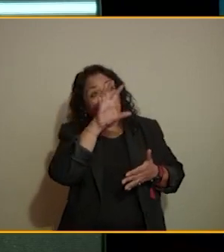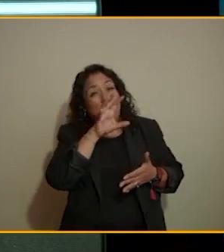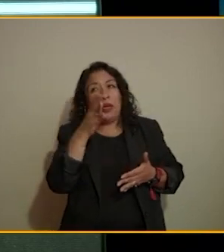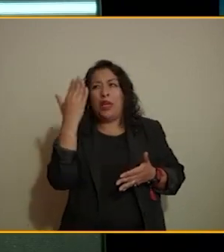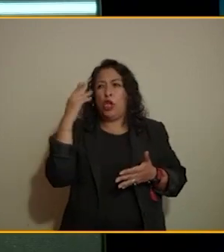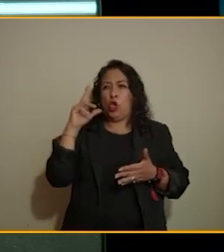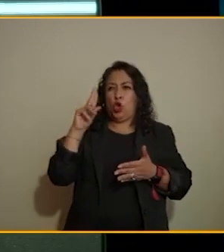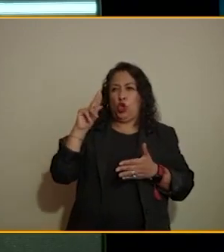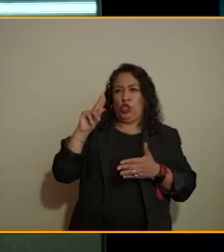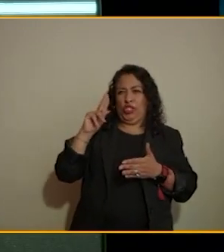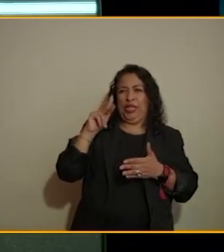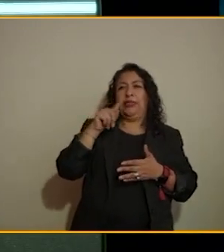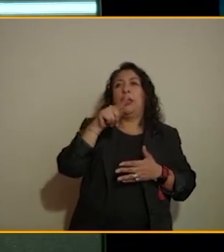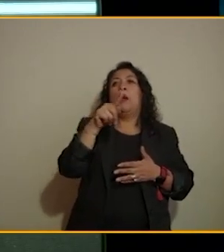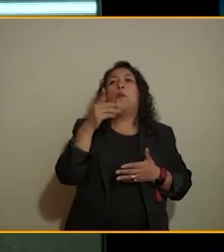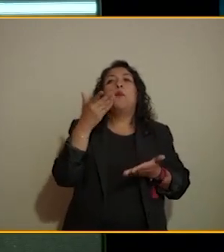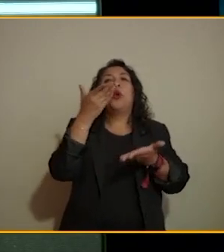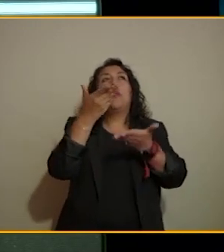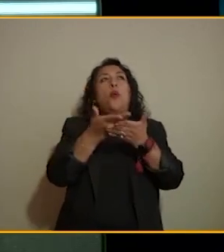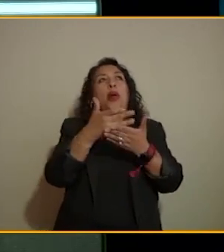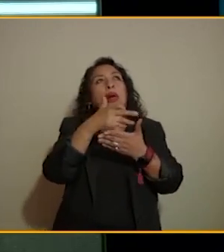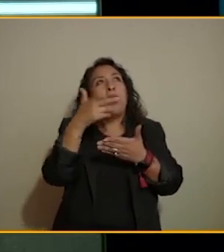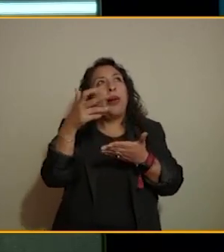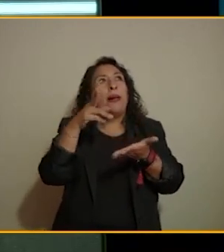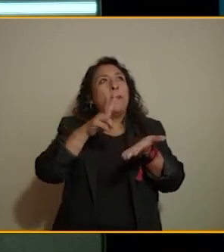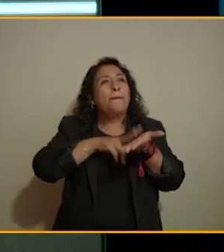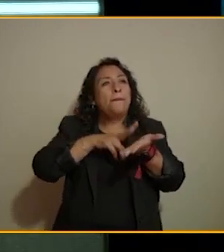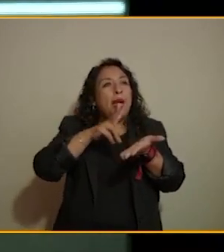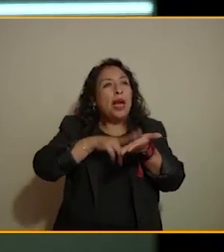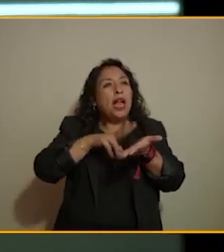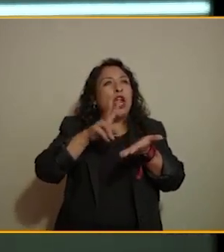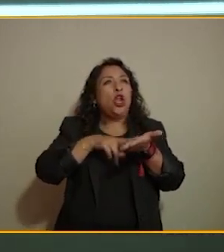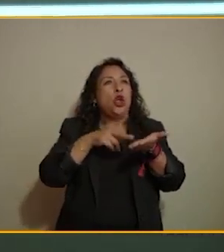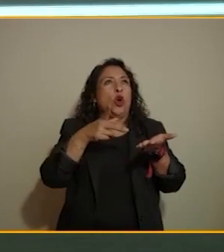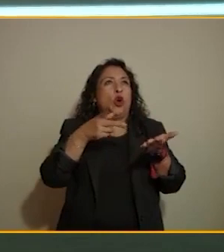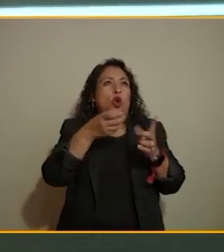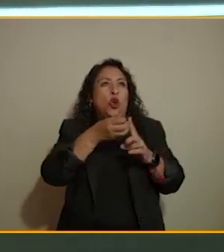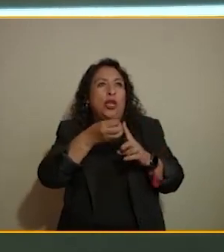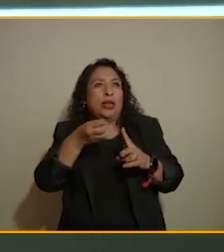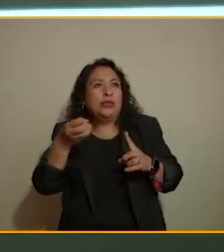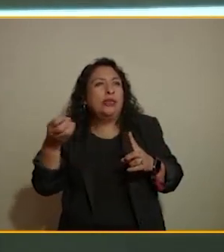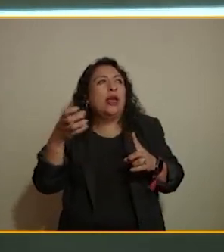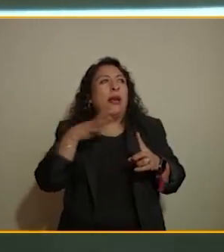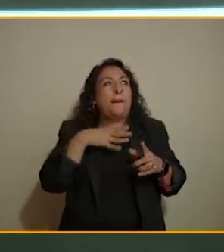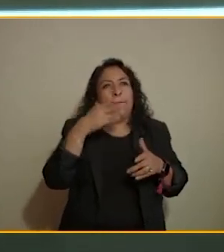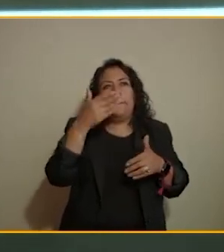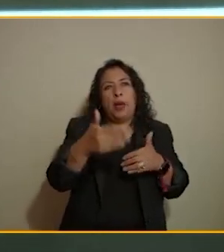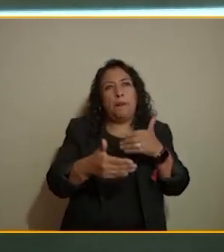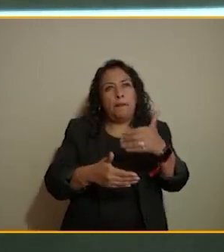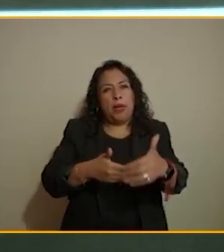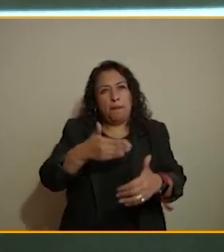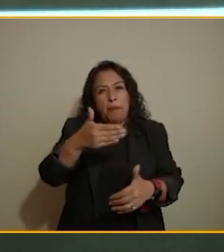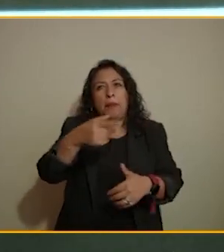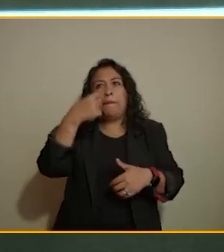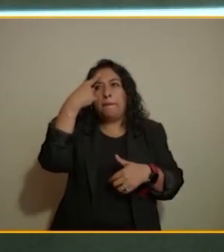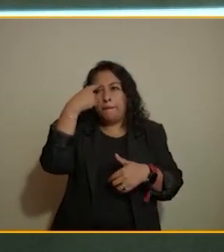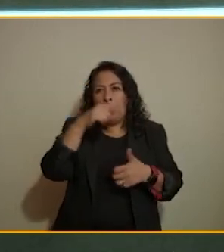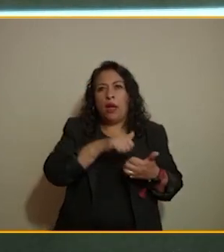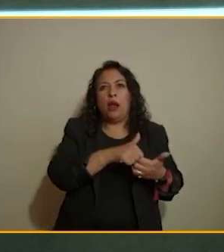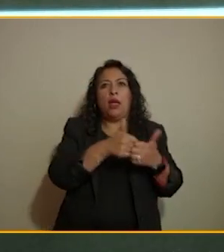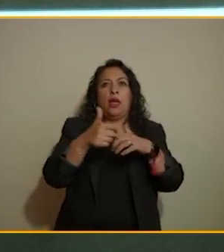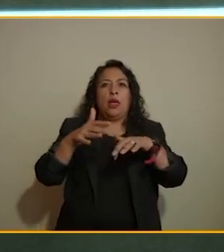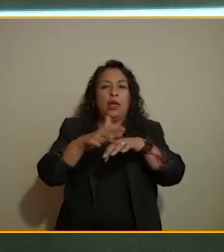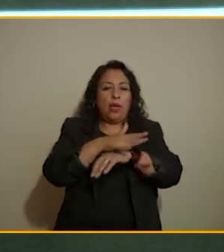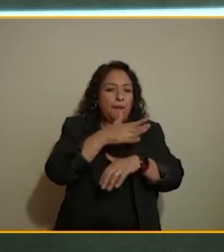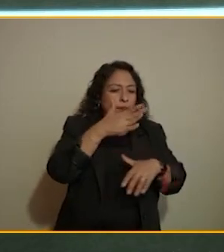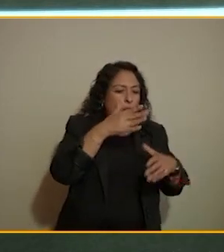Porter proponía como parte de la producción de valor de una organización y que pasa por distintos pasos productivos para poder transformar la